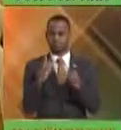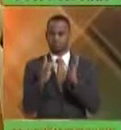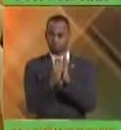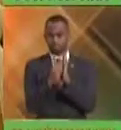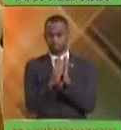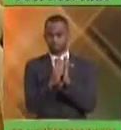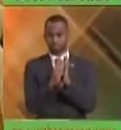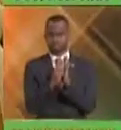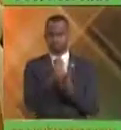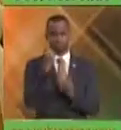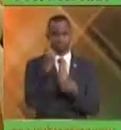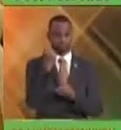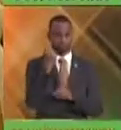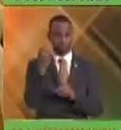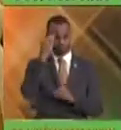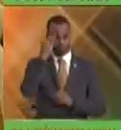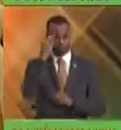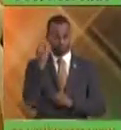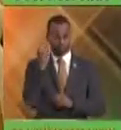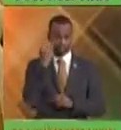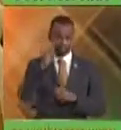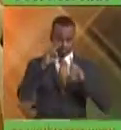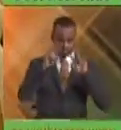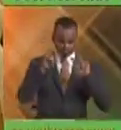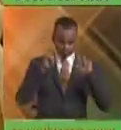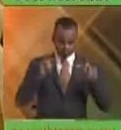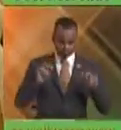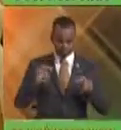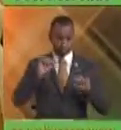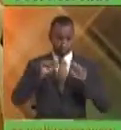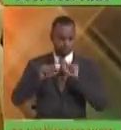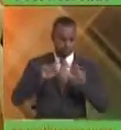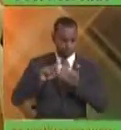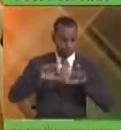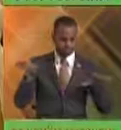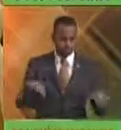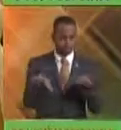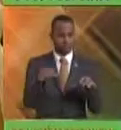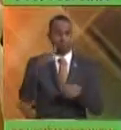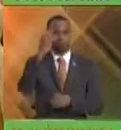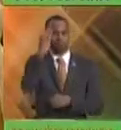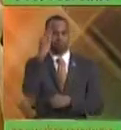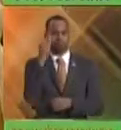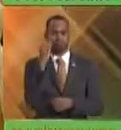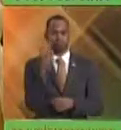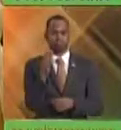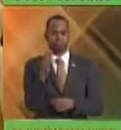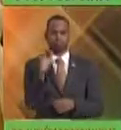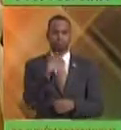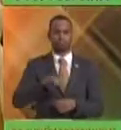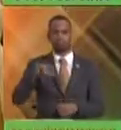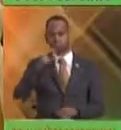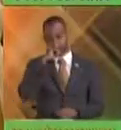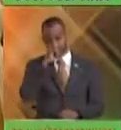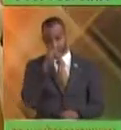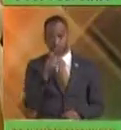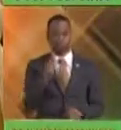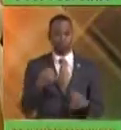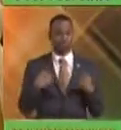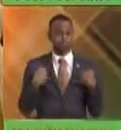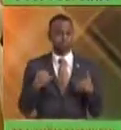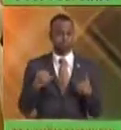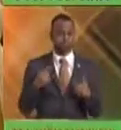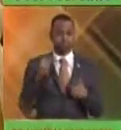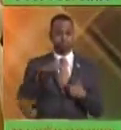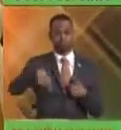pero sabemos cuando analizamos la metodología las preguntas que sean ellos sabemos que hay una subestimación de los niños niñas y adolescentes